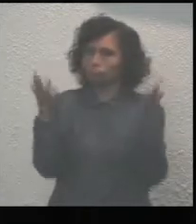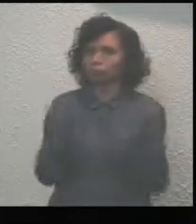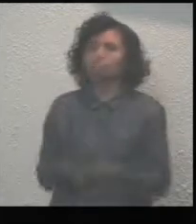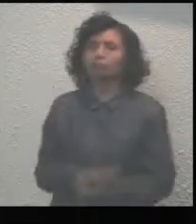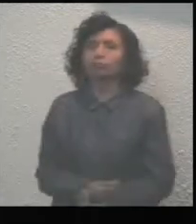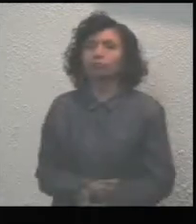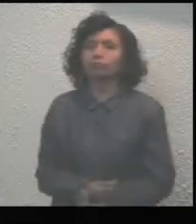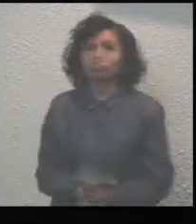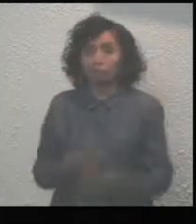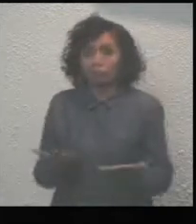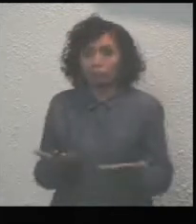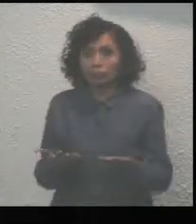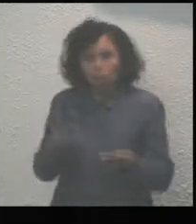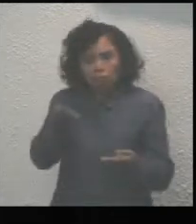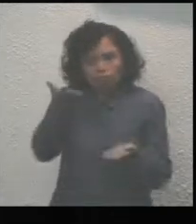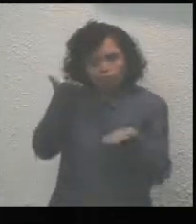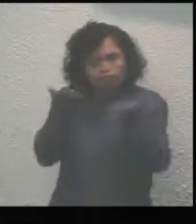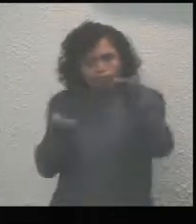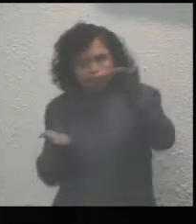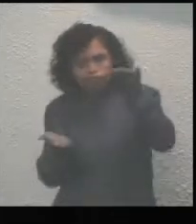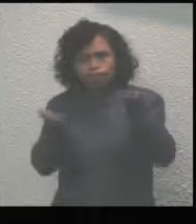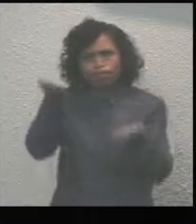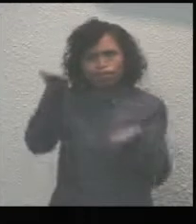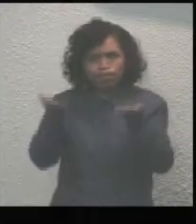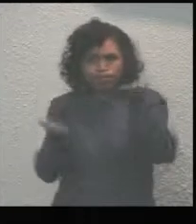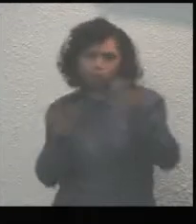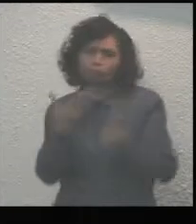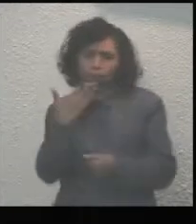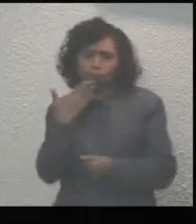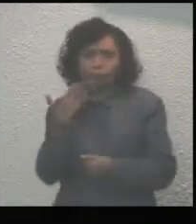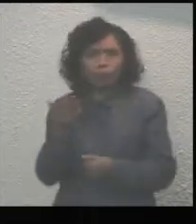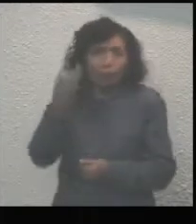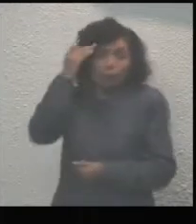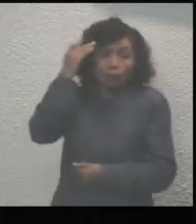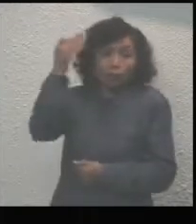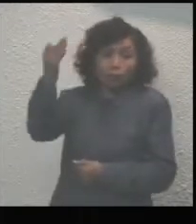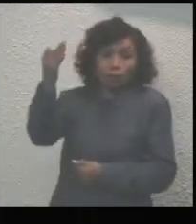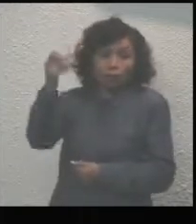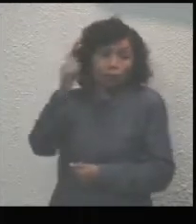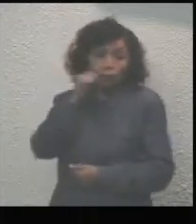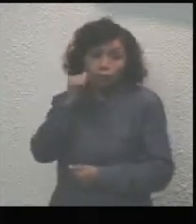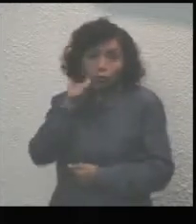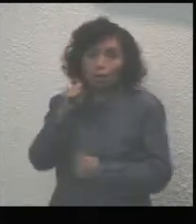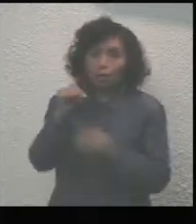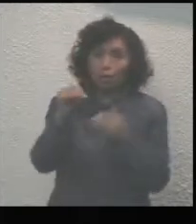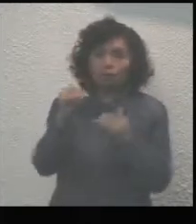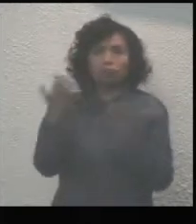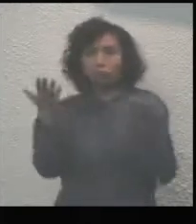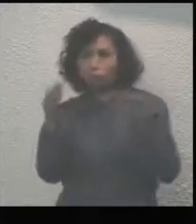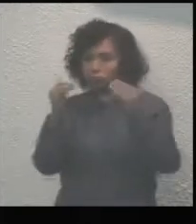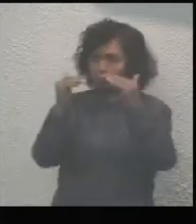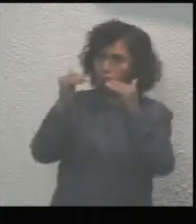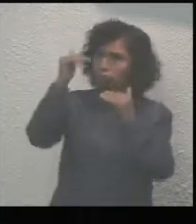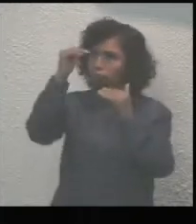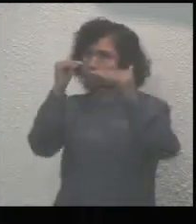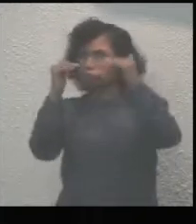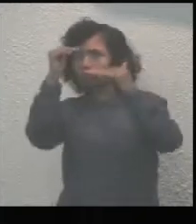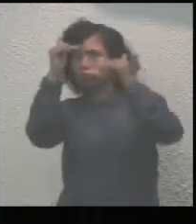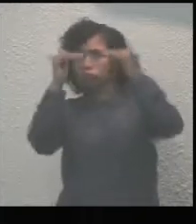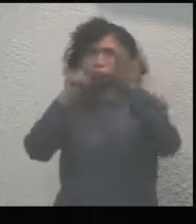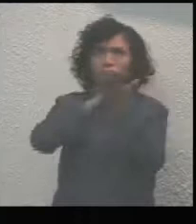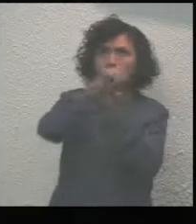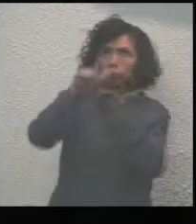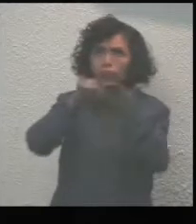política. El balance de la historia es nítido y el tiempo siempre coloca a quienes gobiernan en el lugar definido por